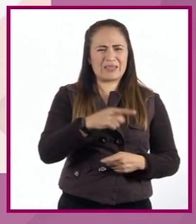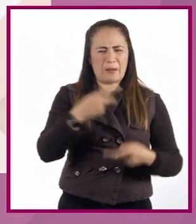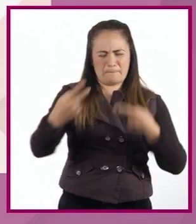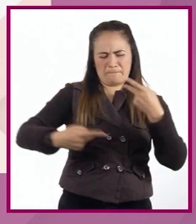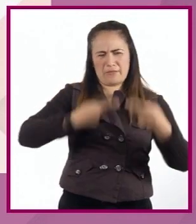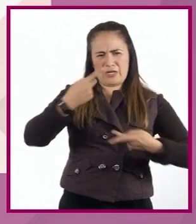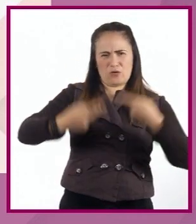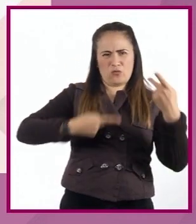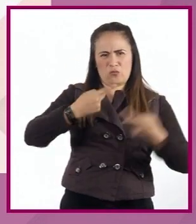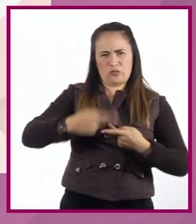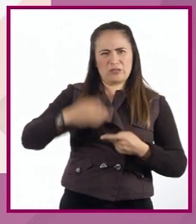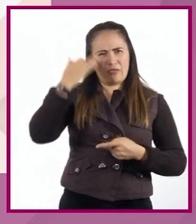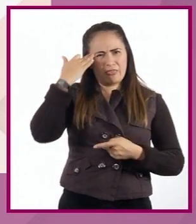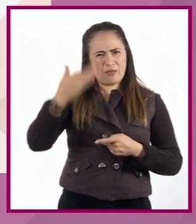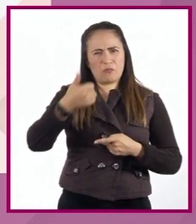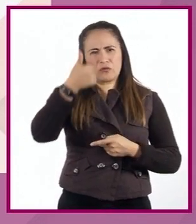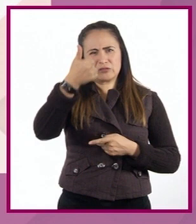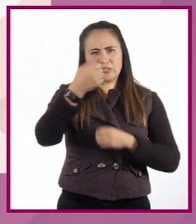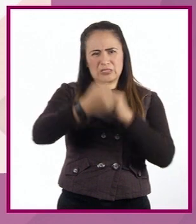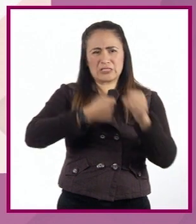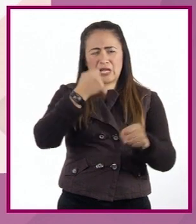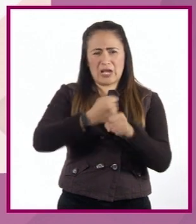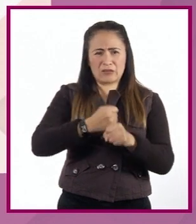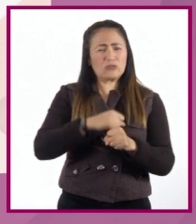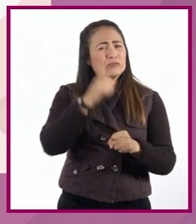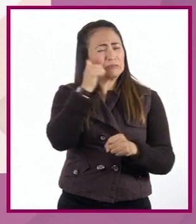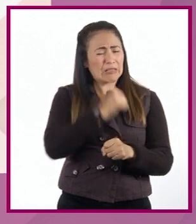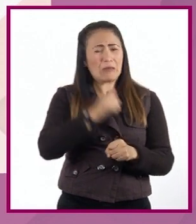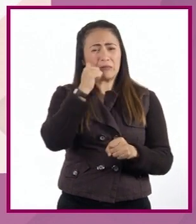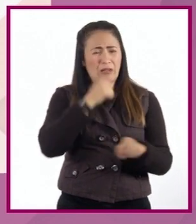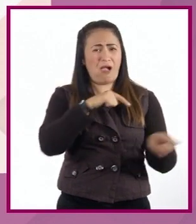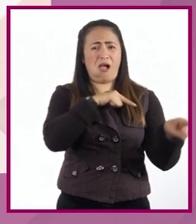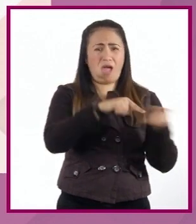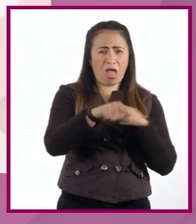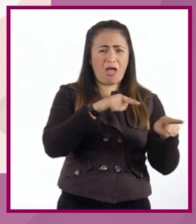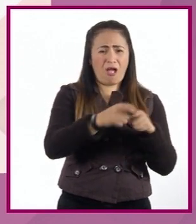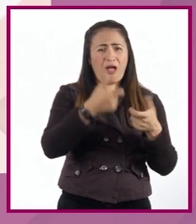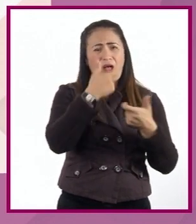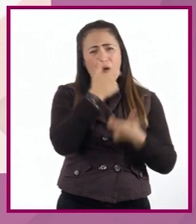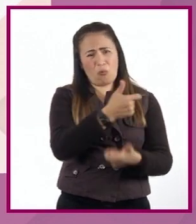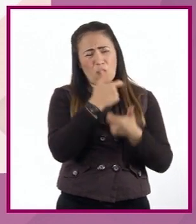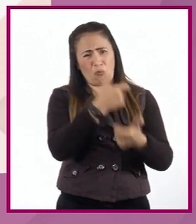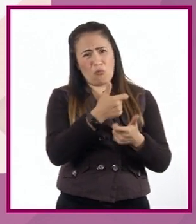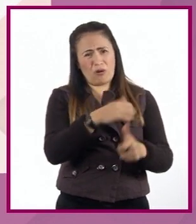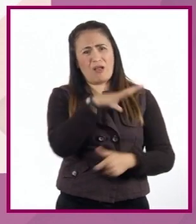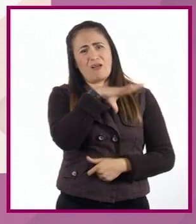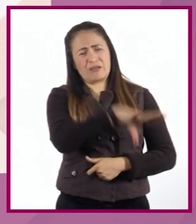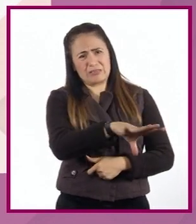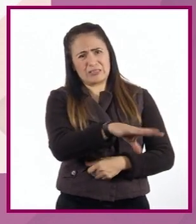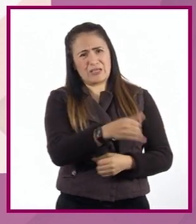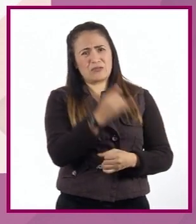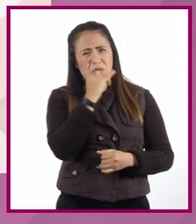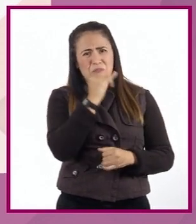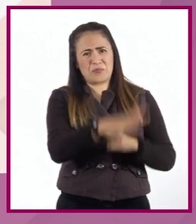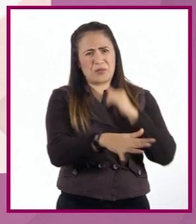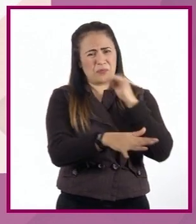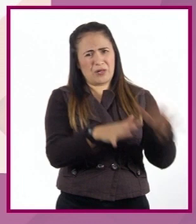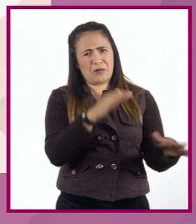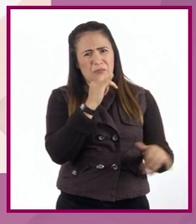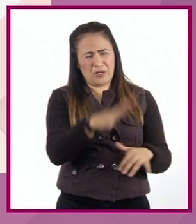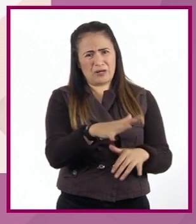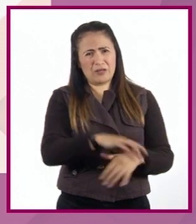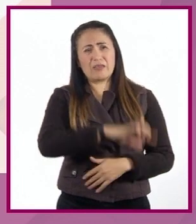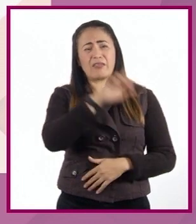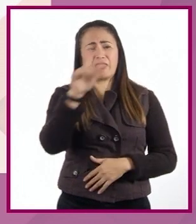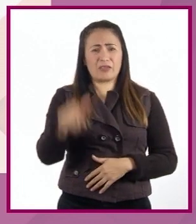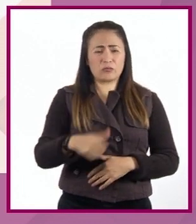6 años consecutivos fue víctima de ataques, burlas, rechazos, agresiones y bromas pesadas. Tras